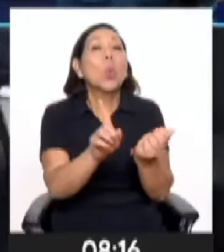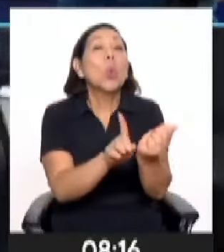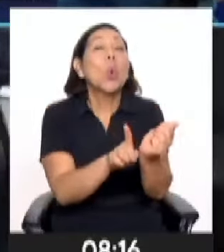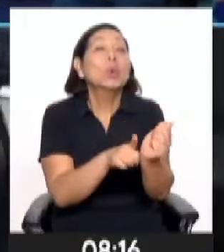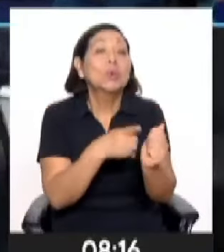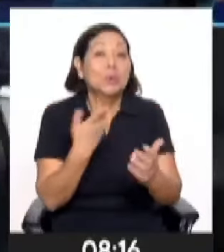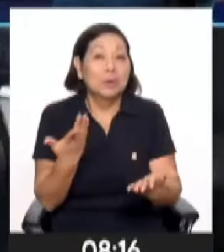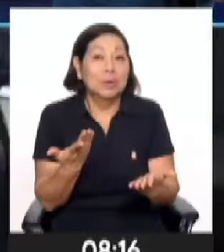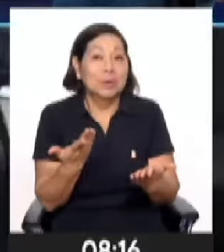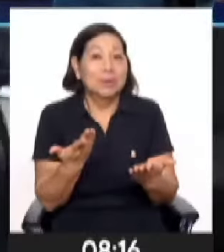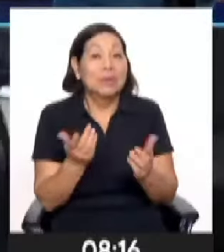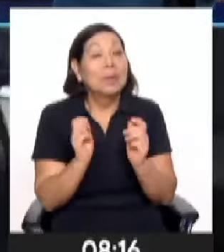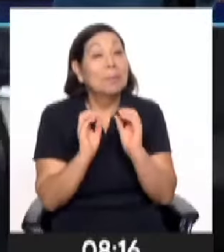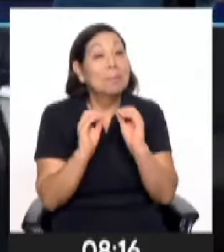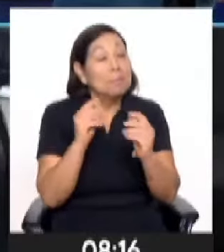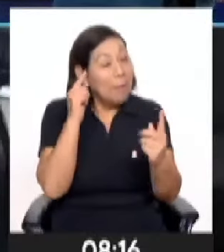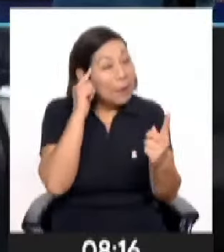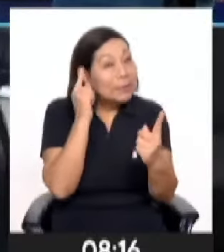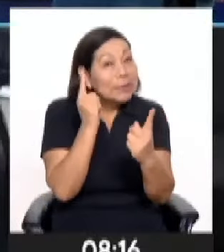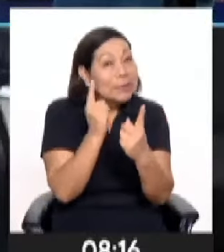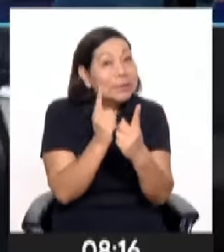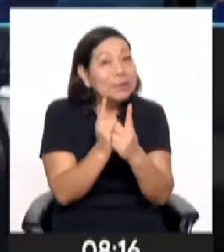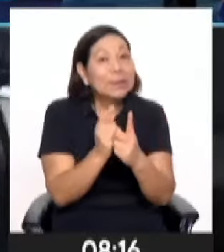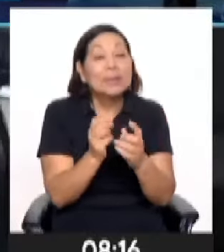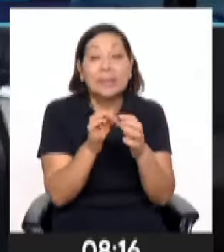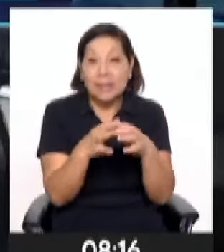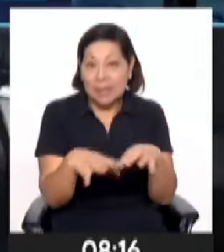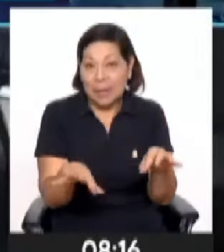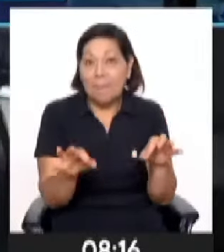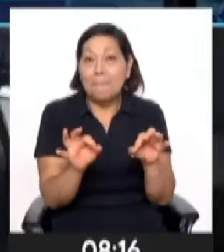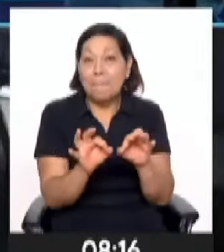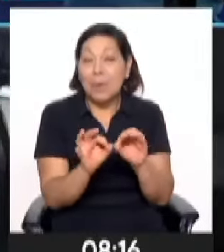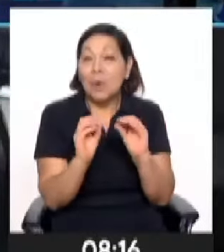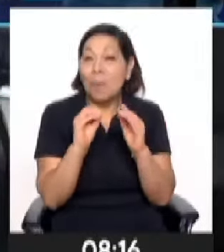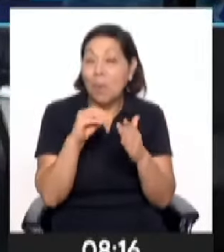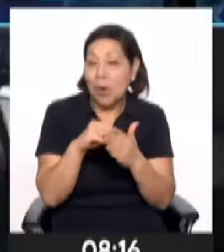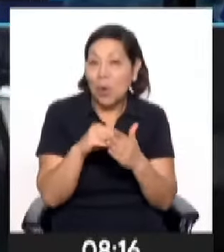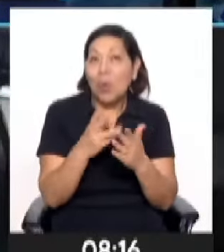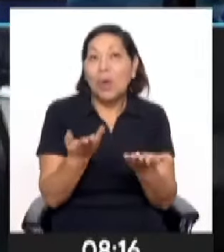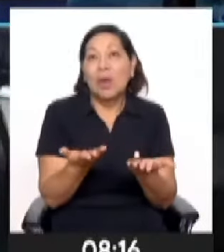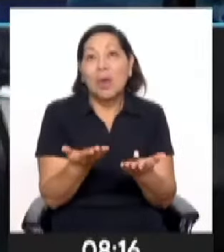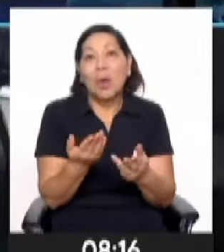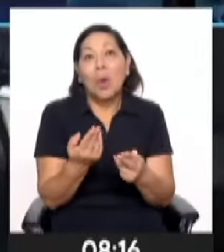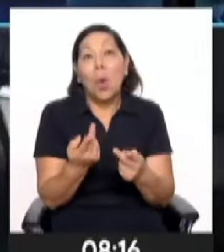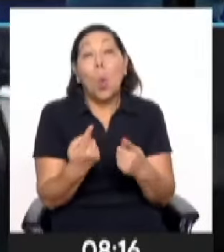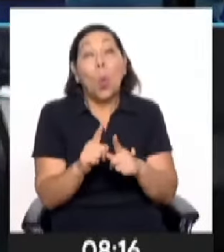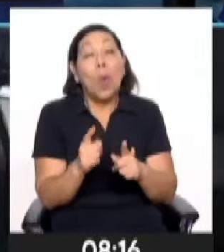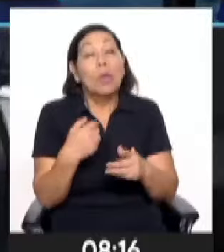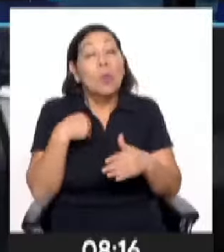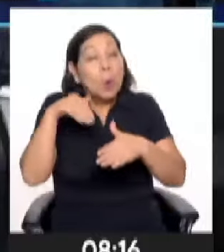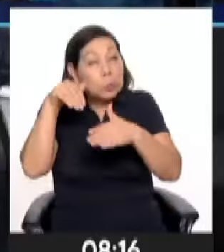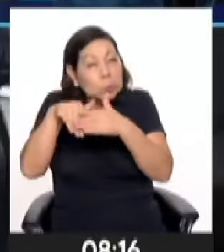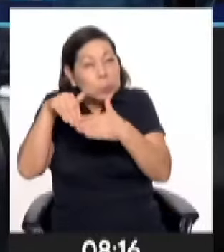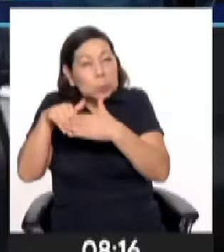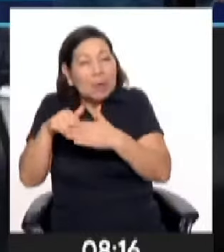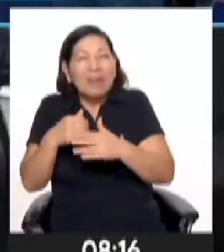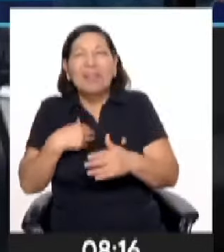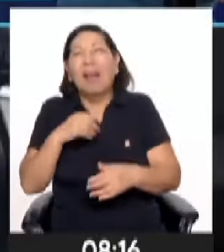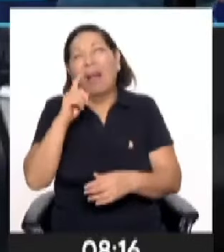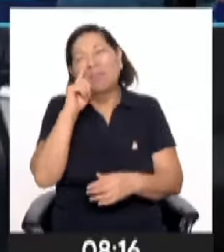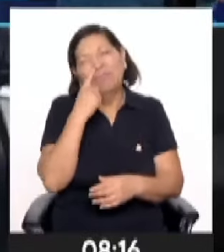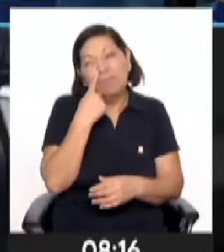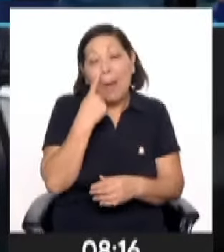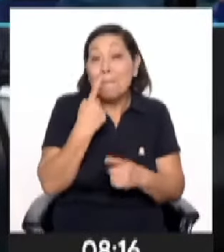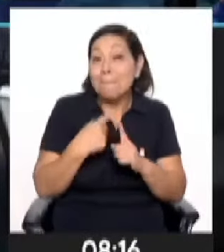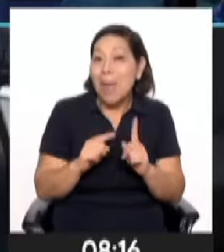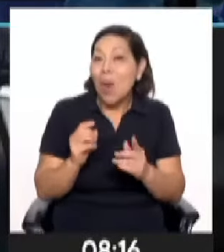¿no? Vamos, lo ideal es ponerse una meta. Y importante también, Maffer, ponerle un nombre. Porque cuando yo ahorro por ahorrar es aburrido.